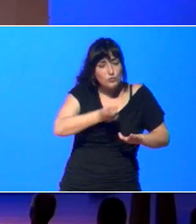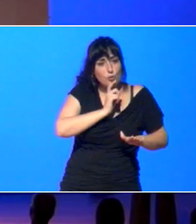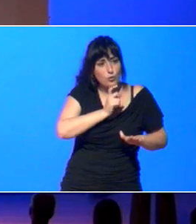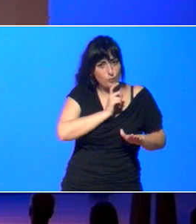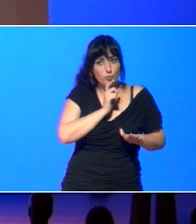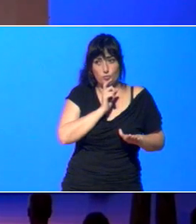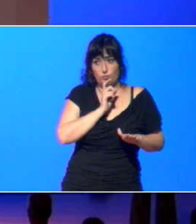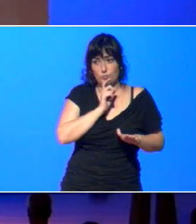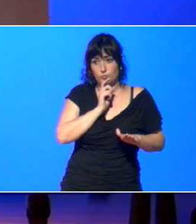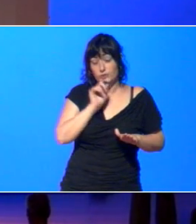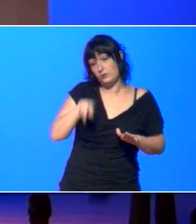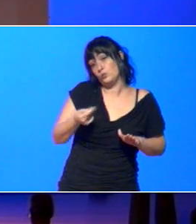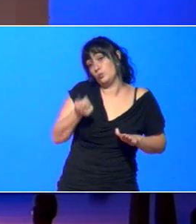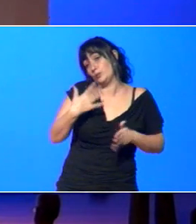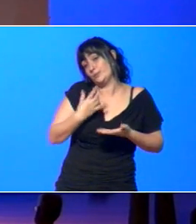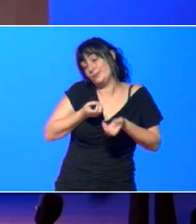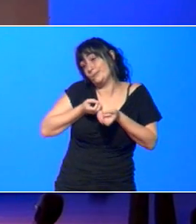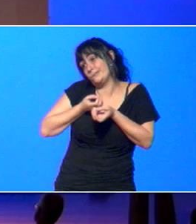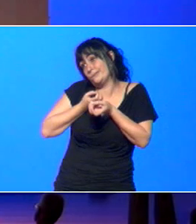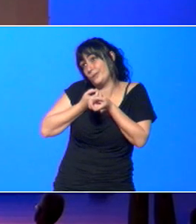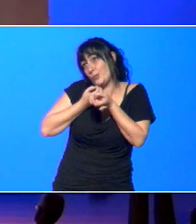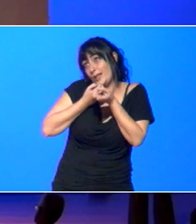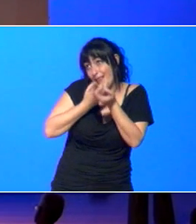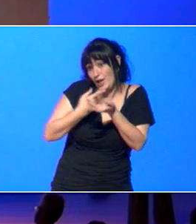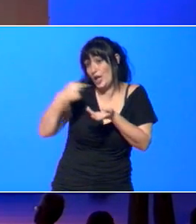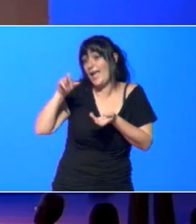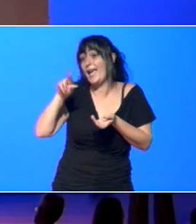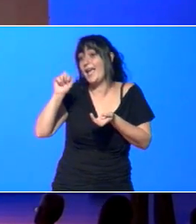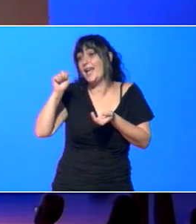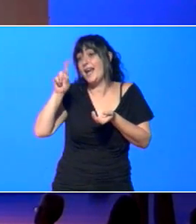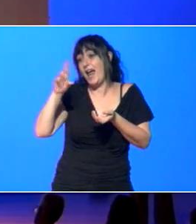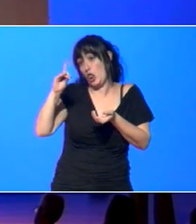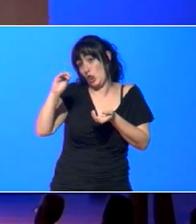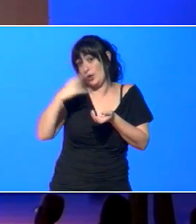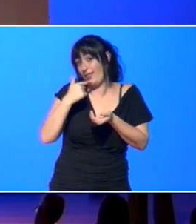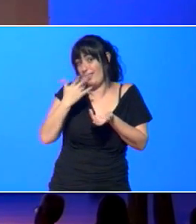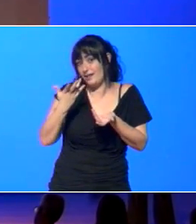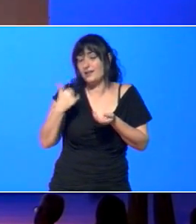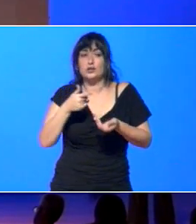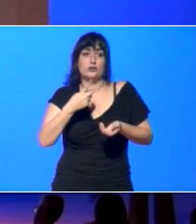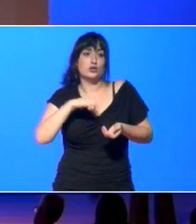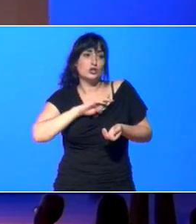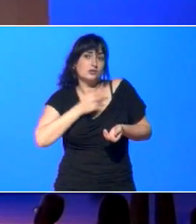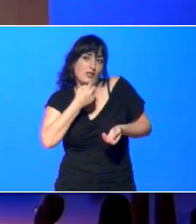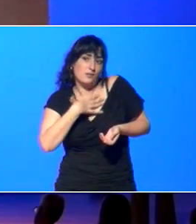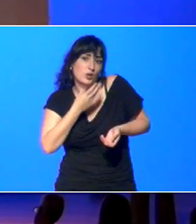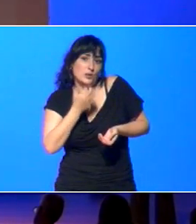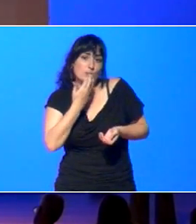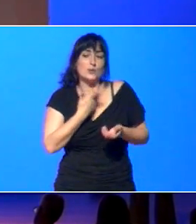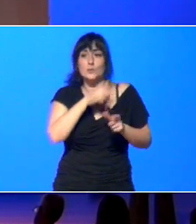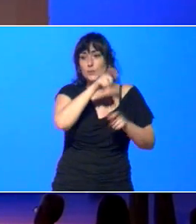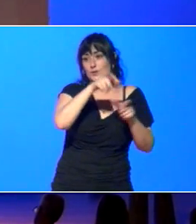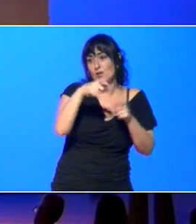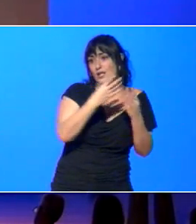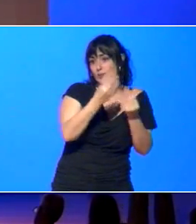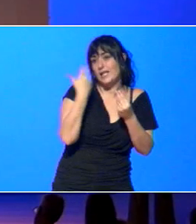un poco también el comentario que deslizaba Gerardo, es verdad que podemos decir o sacar pecho de que tenemos a mucho alumnado ya